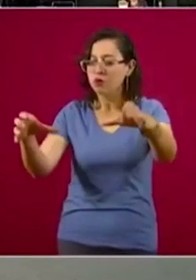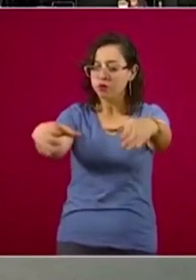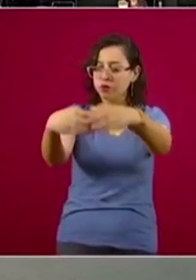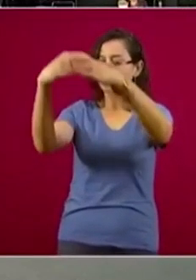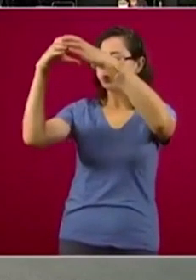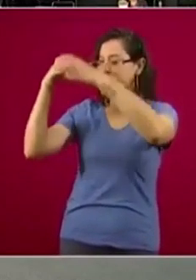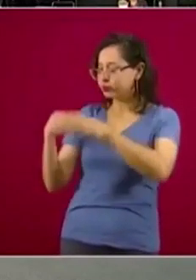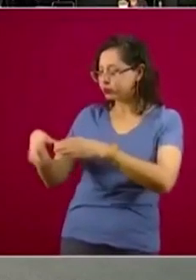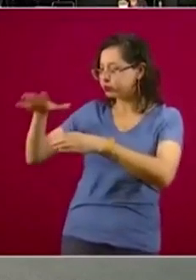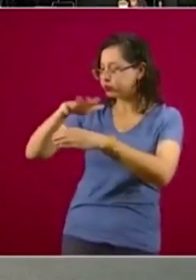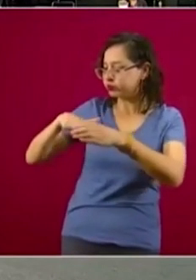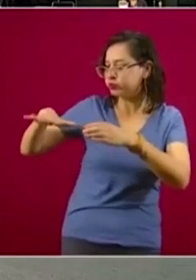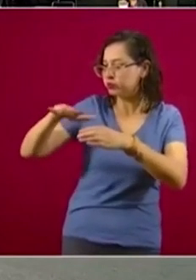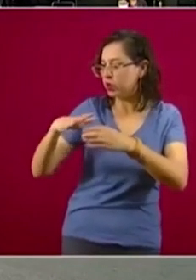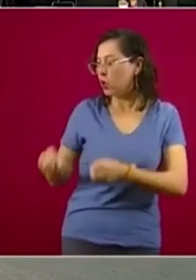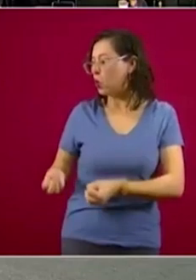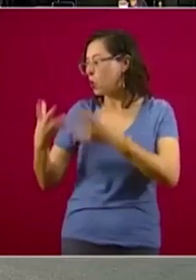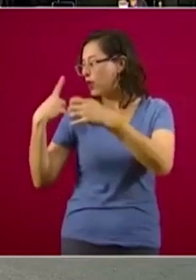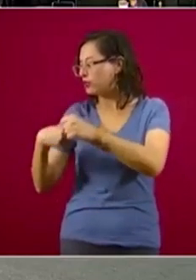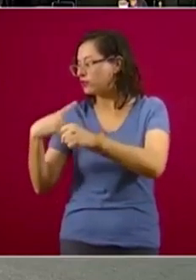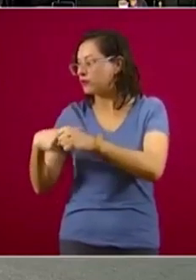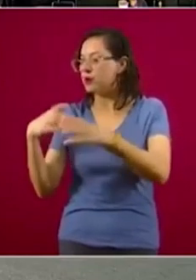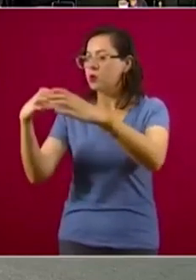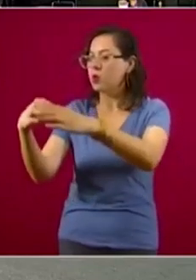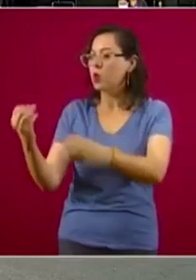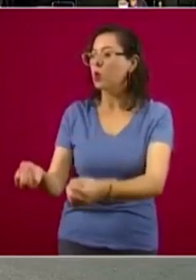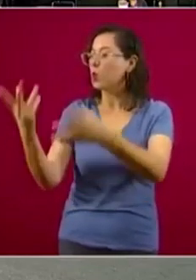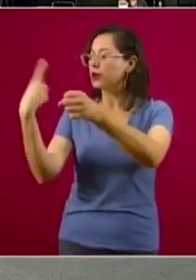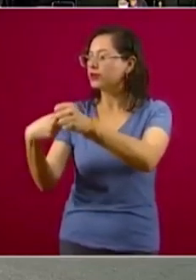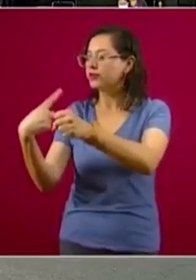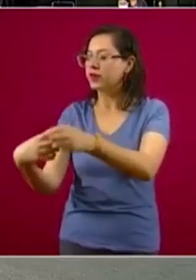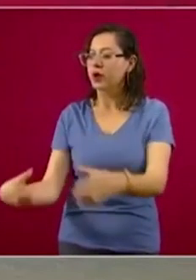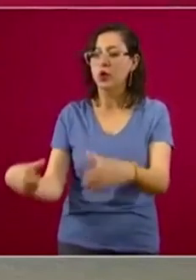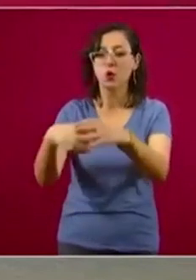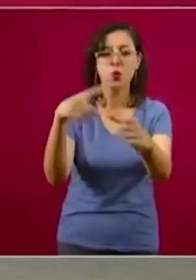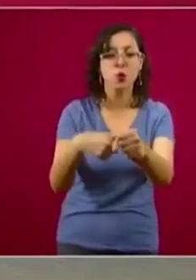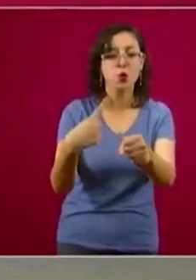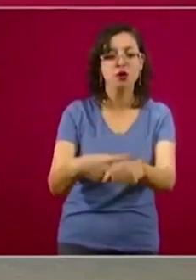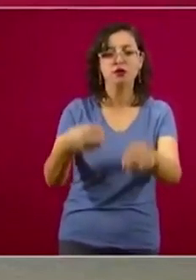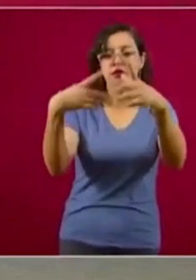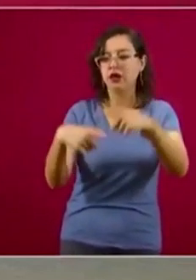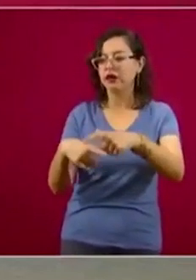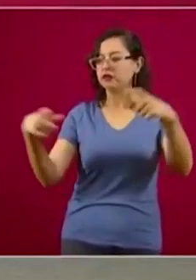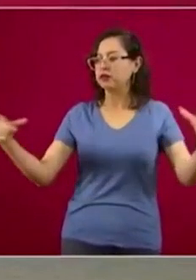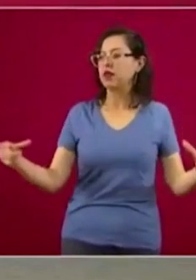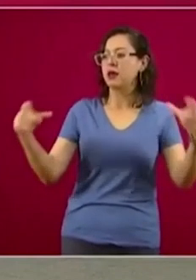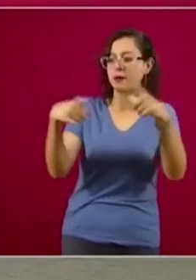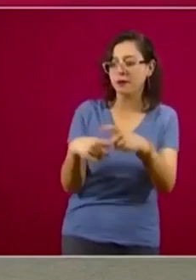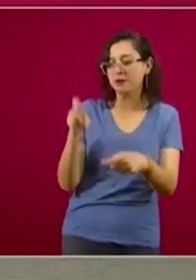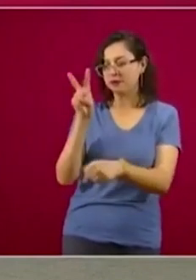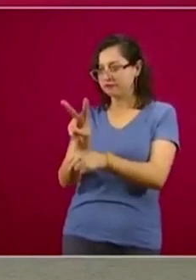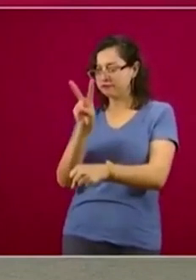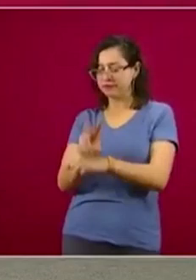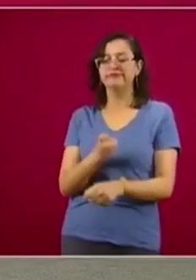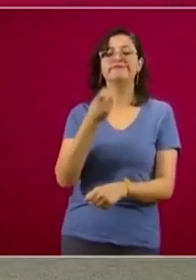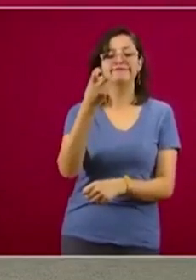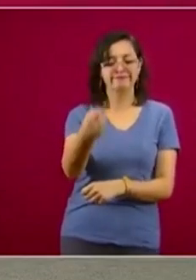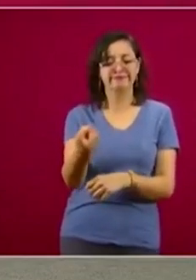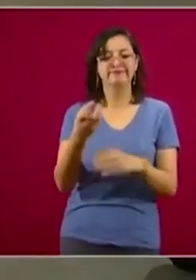estado por donde él ve al virus que tanto está afectando y si la epidemia va para arriba o va para abajo este es el método centinela